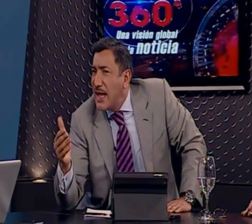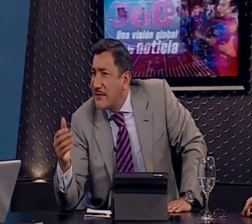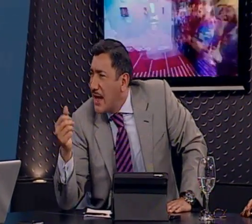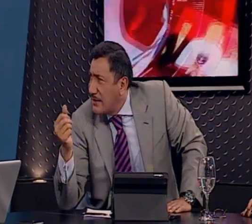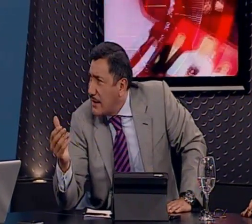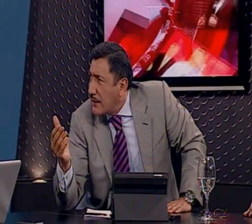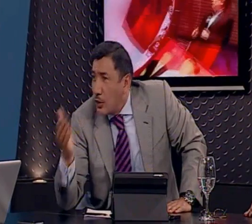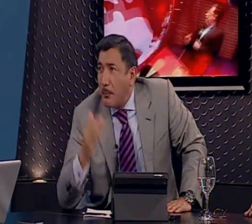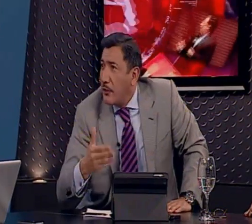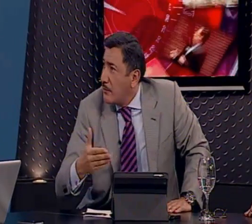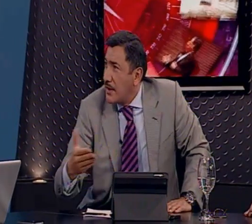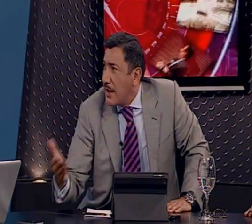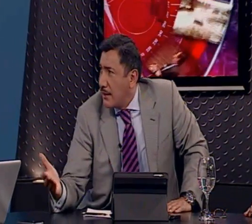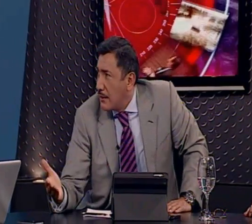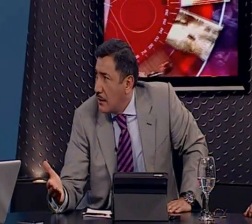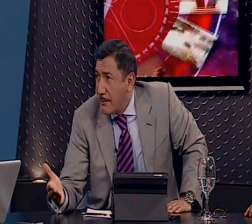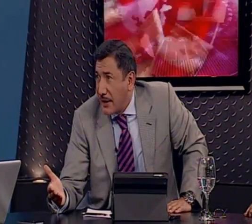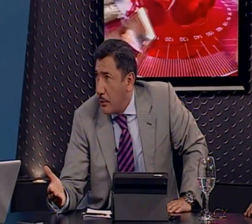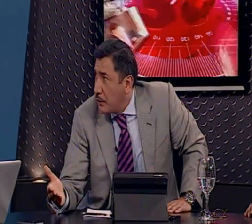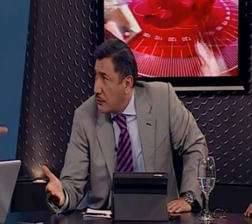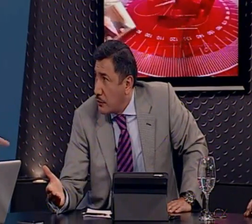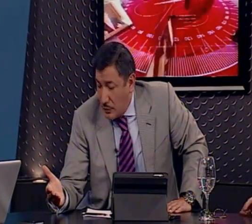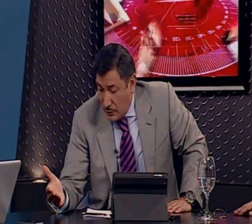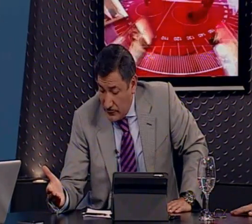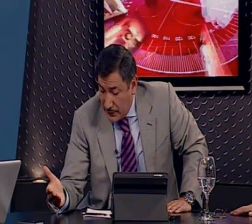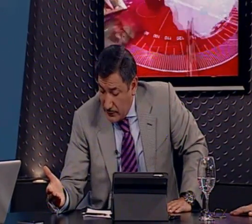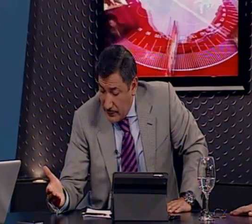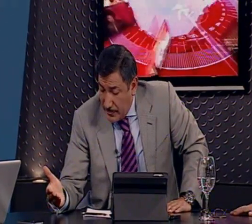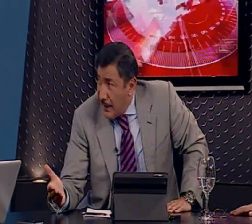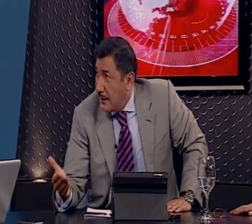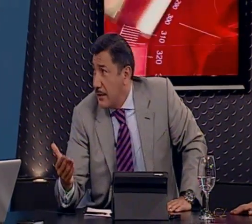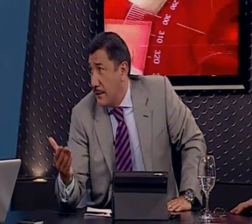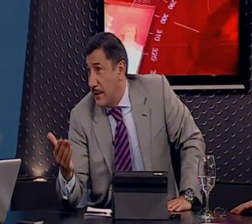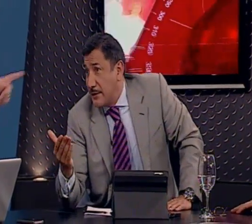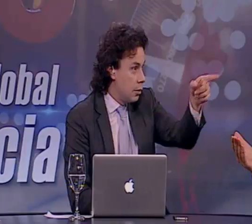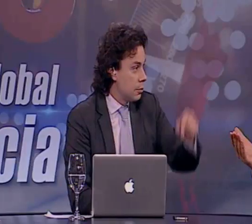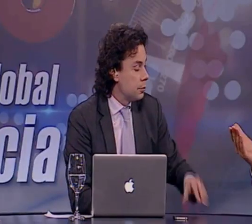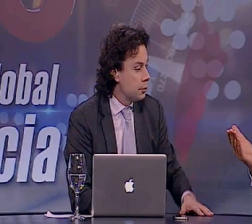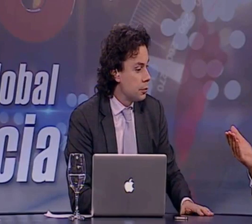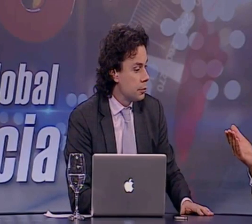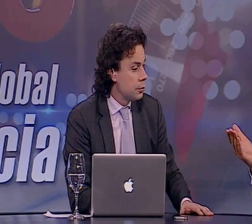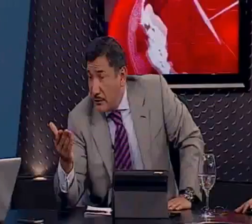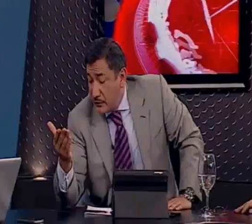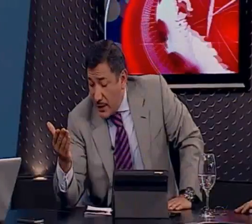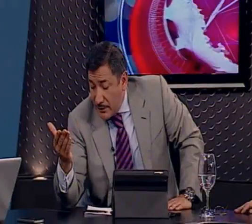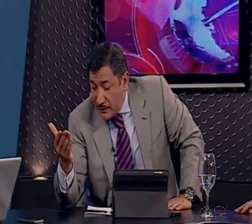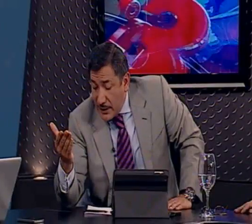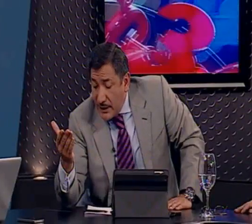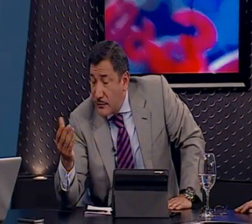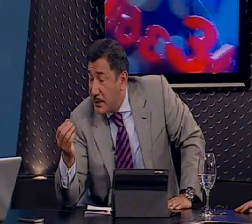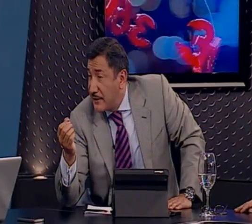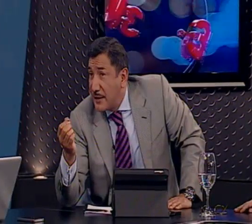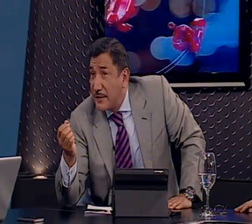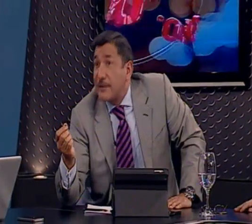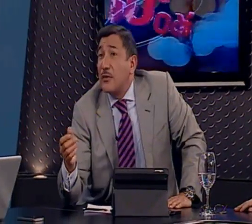Irresponsables. Serias, éticas. No podemos dañar el mercado. Desafortunadamente, el daño ha sido a ese nivel. Y tercero, en cuanto a la renuncia